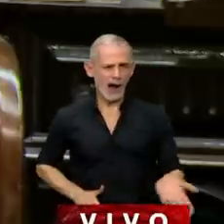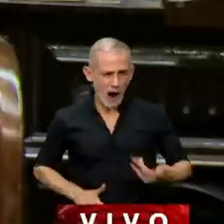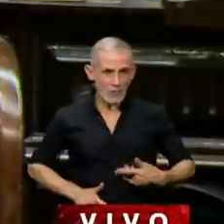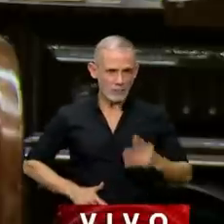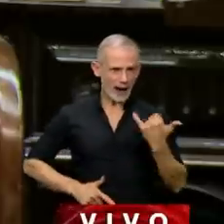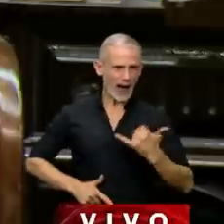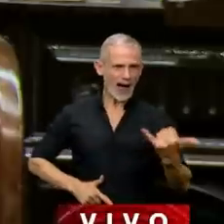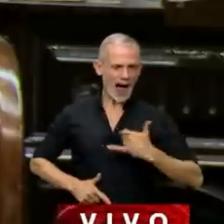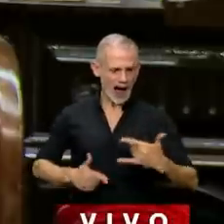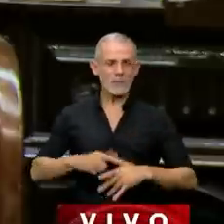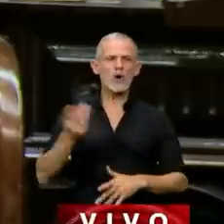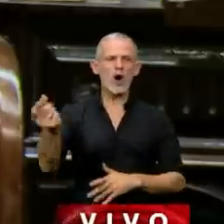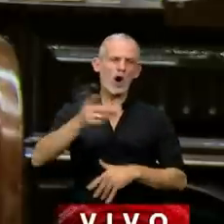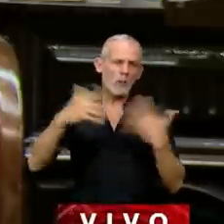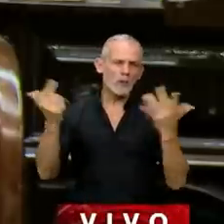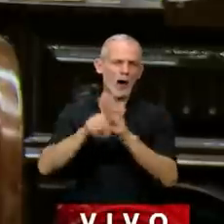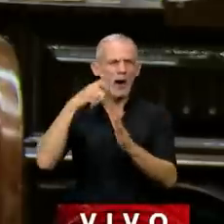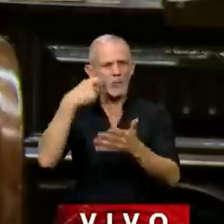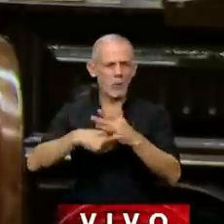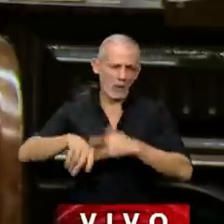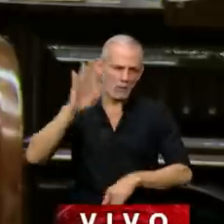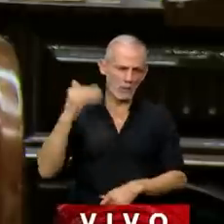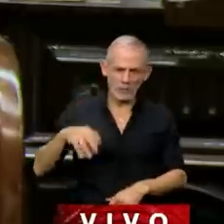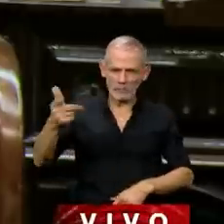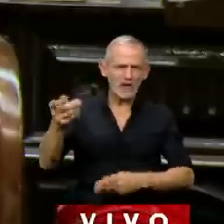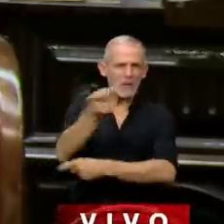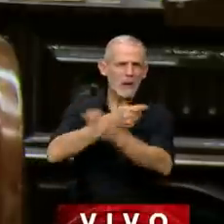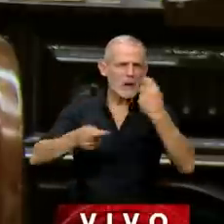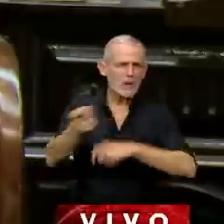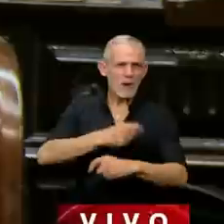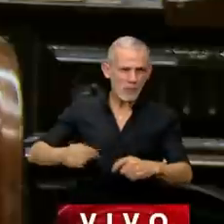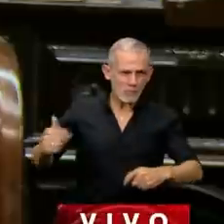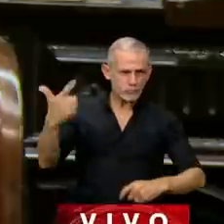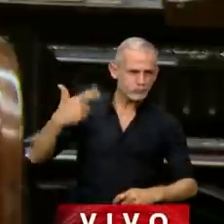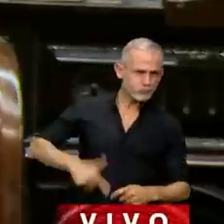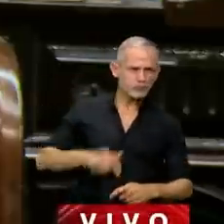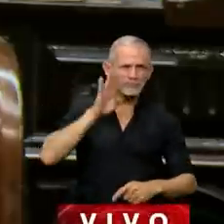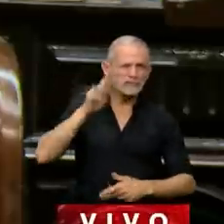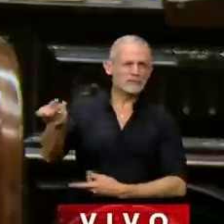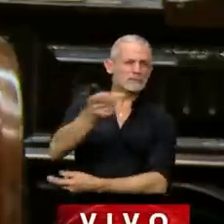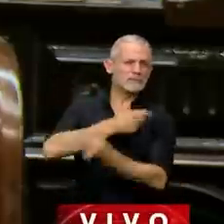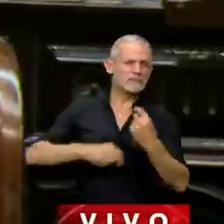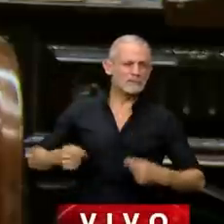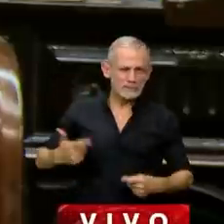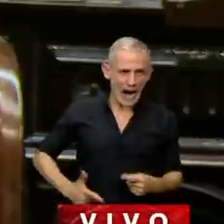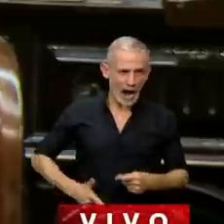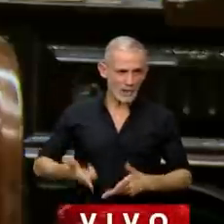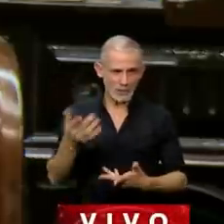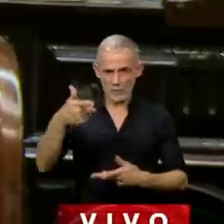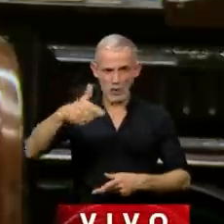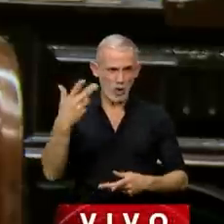de seguridad es que compran ilegalmente, acuden al mercado negro para comprar armas de